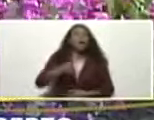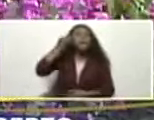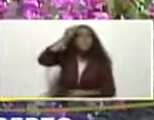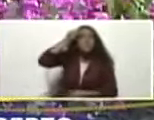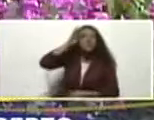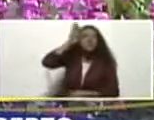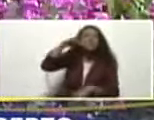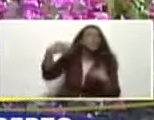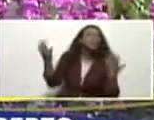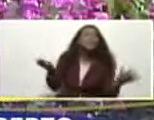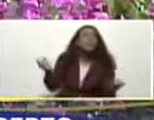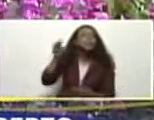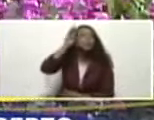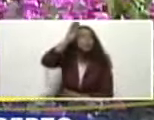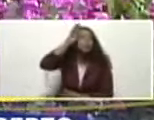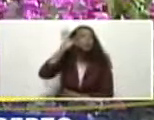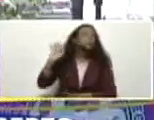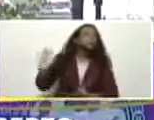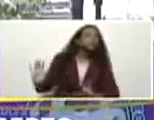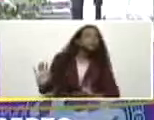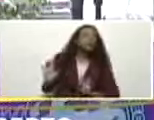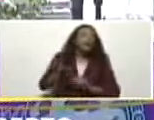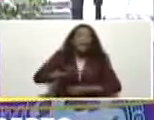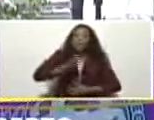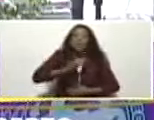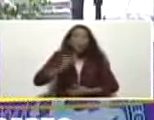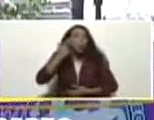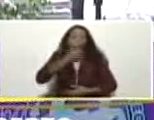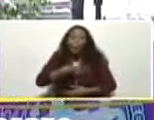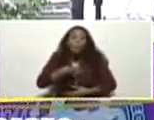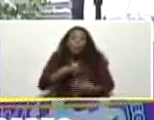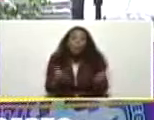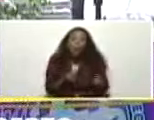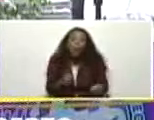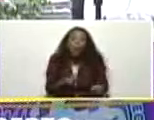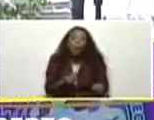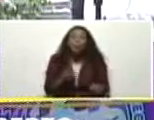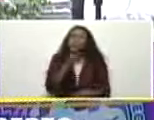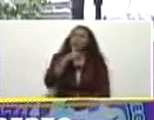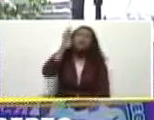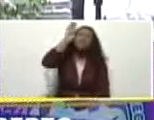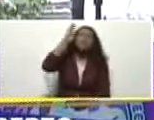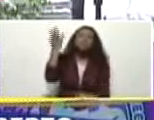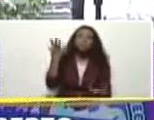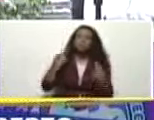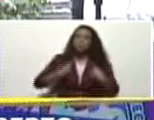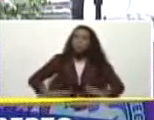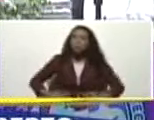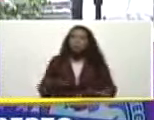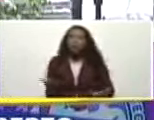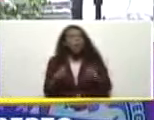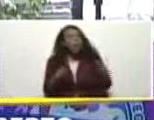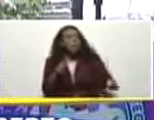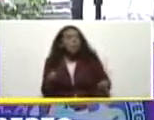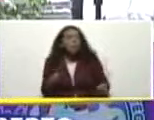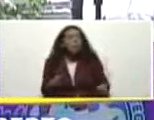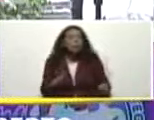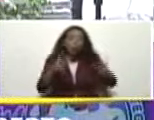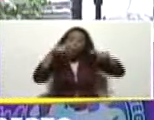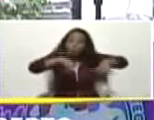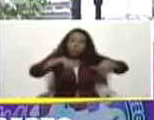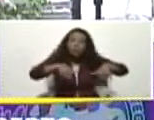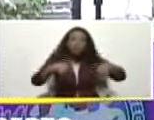el futuro, sobre todo. Es imposible pensar el futuro de la humanidad que tenemos